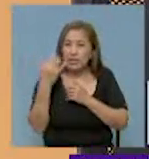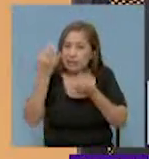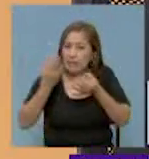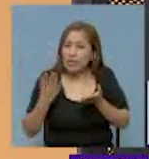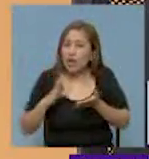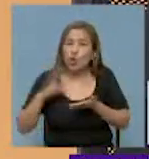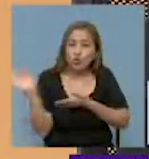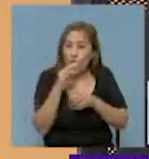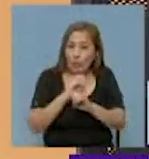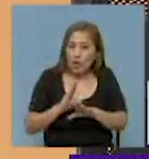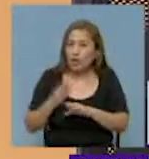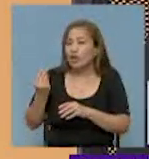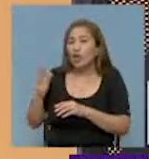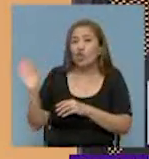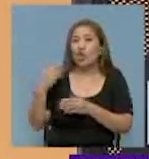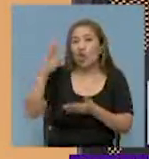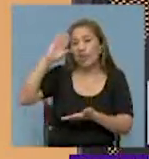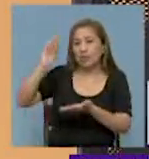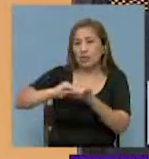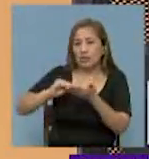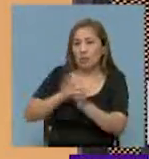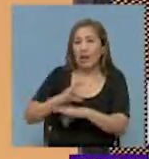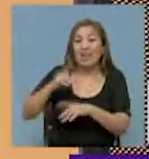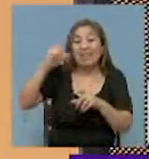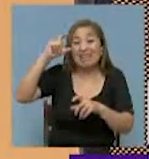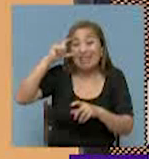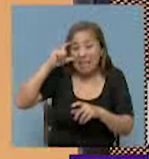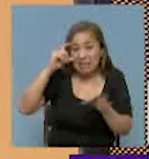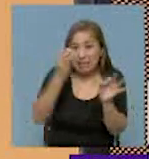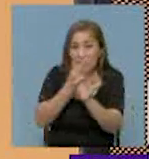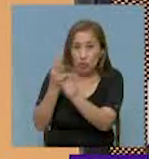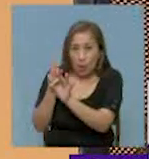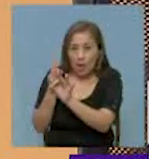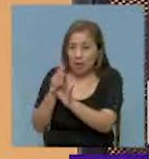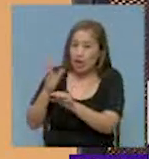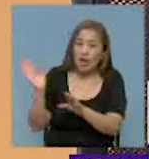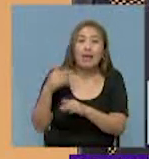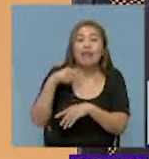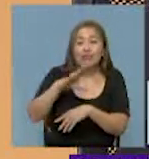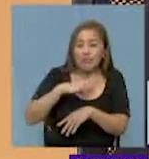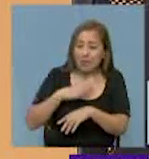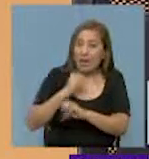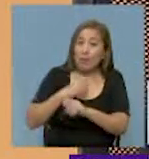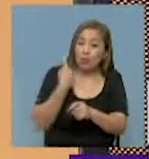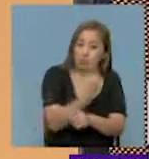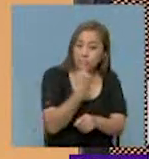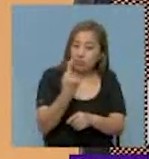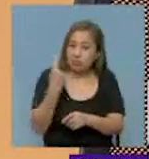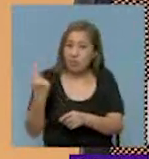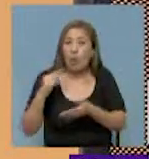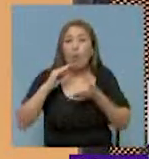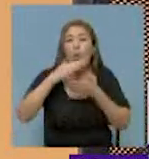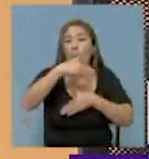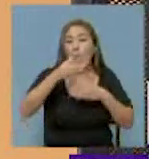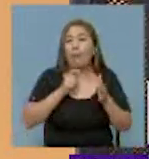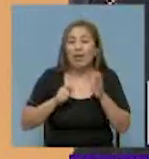ahí ellos tienen de instituciones tengo pues edad cada mes por cada institución el paquete